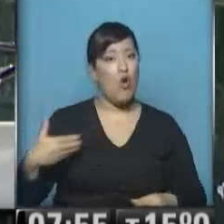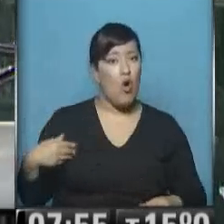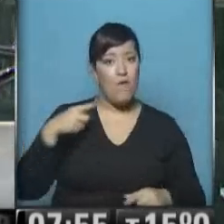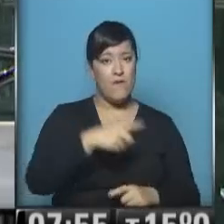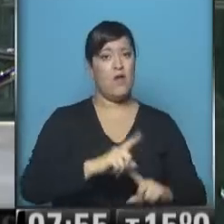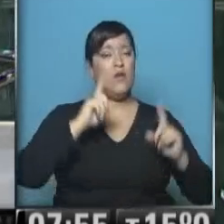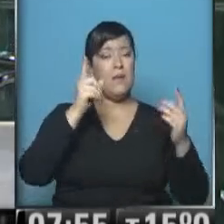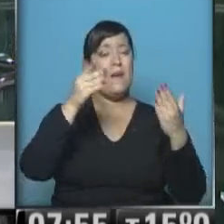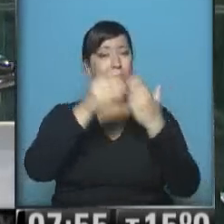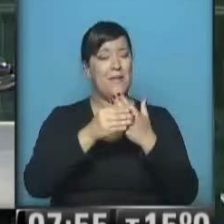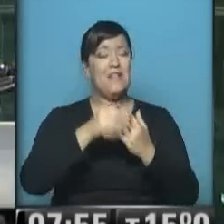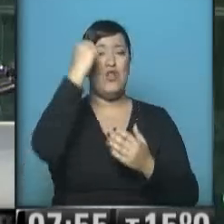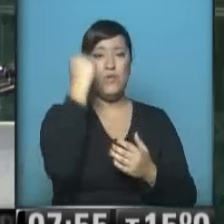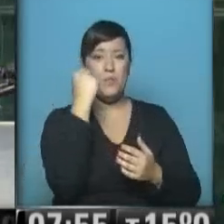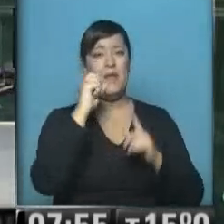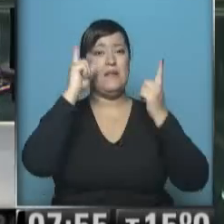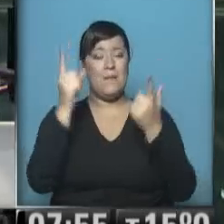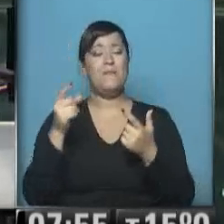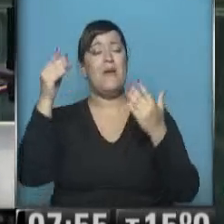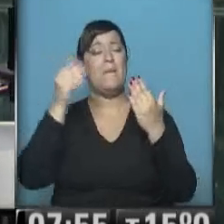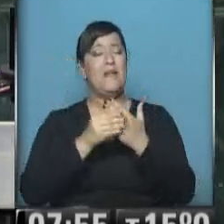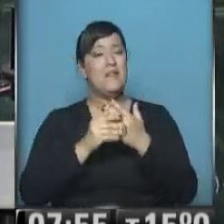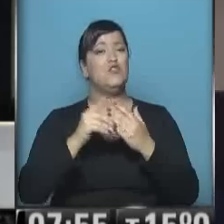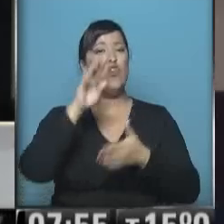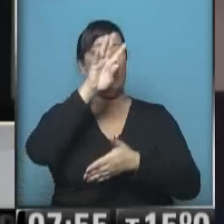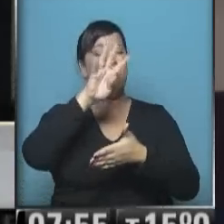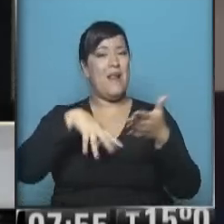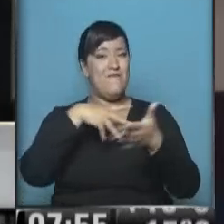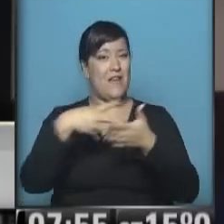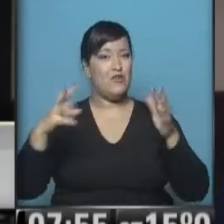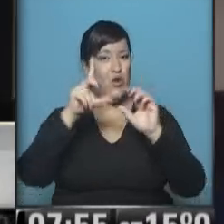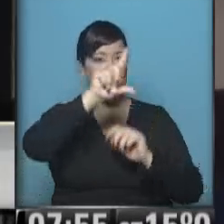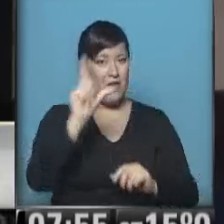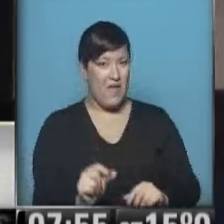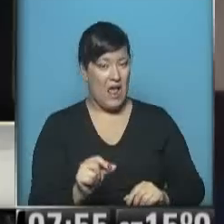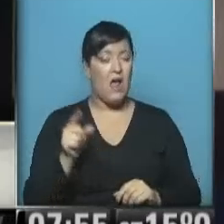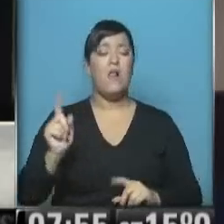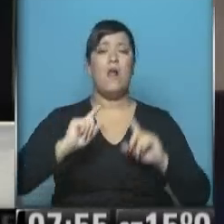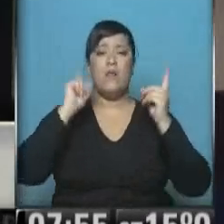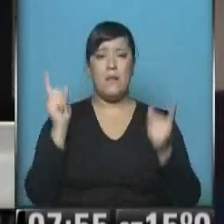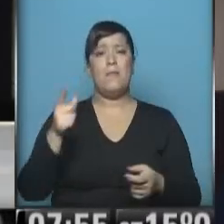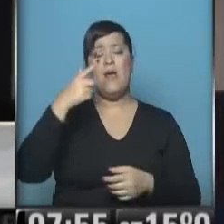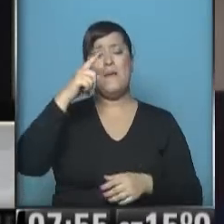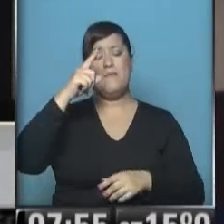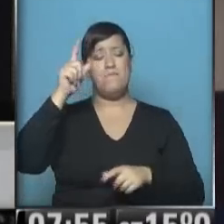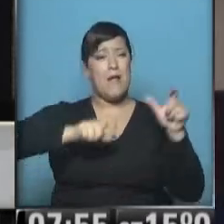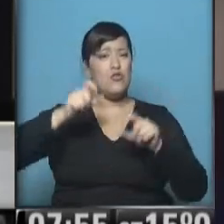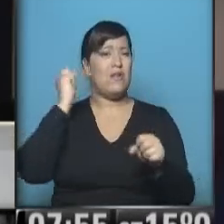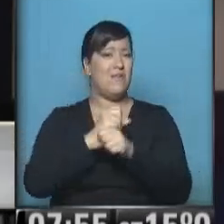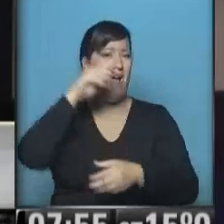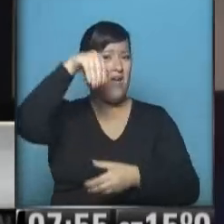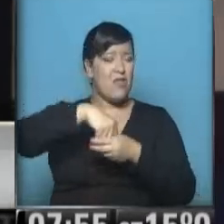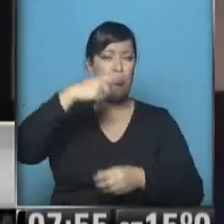ministro kisil y debido primero con los empresarios del sector petrolero después en particular con ipf